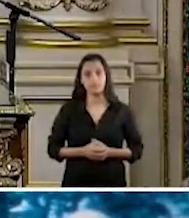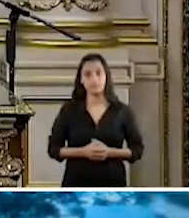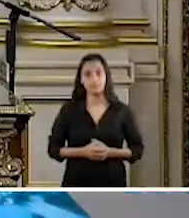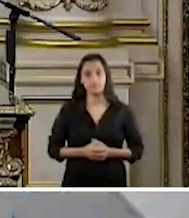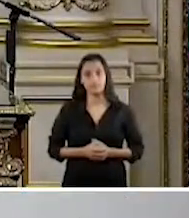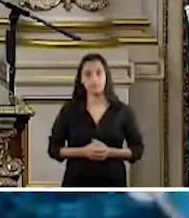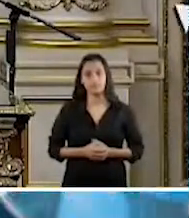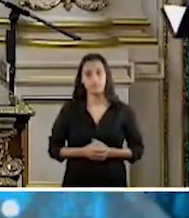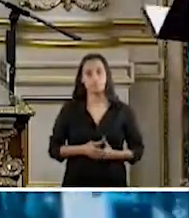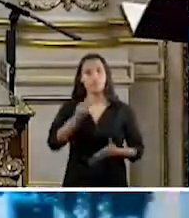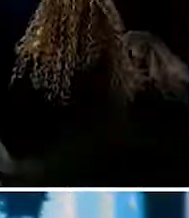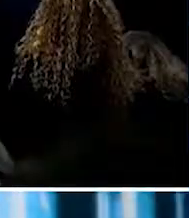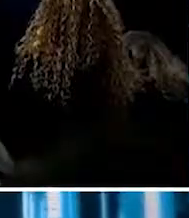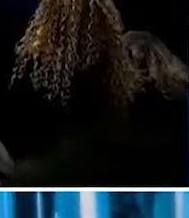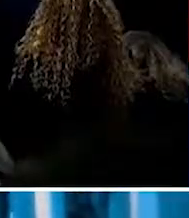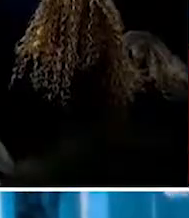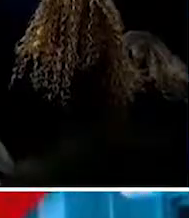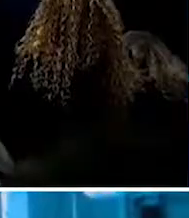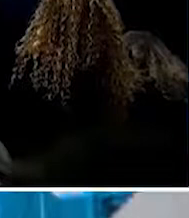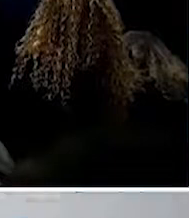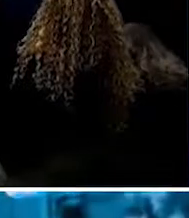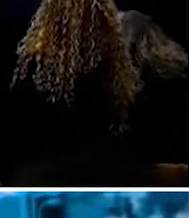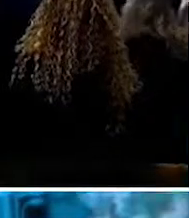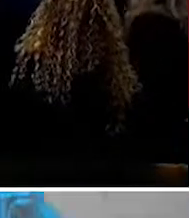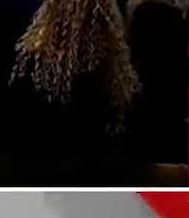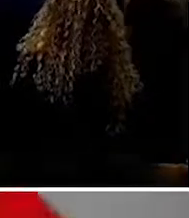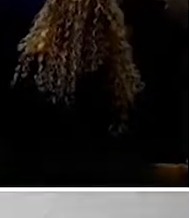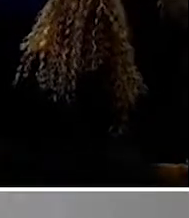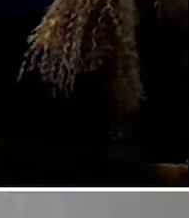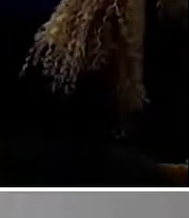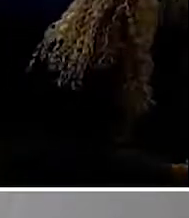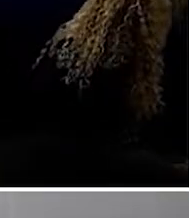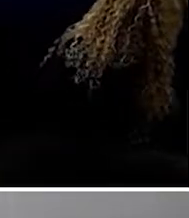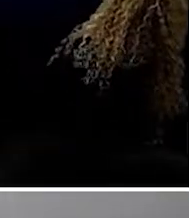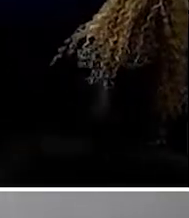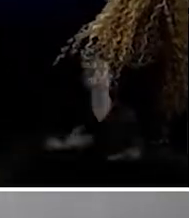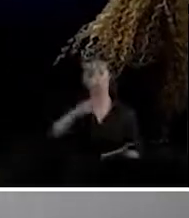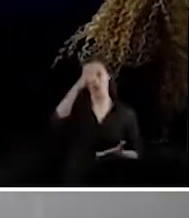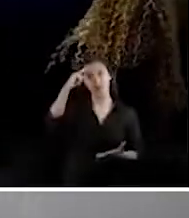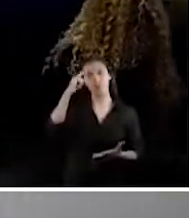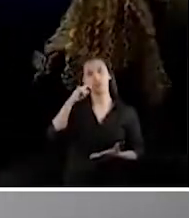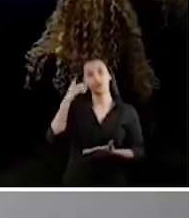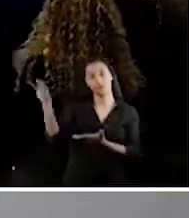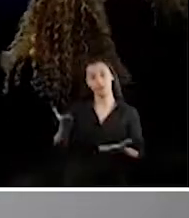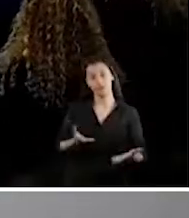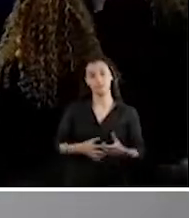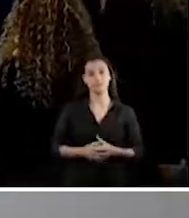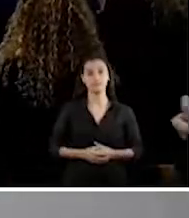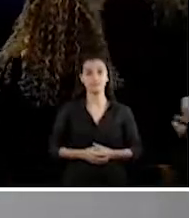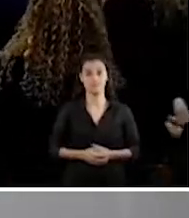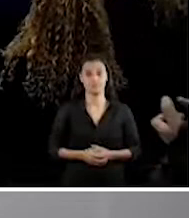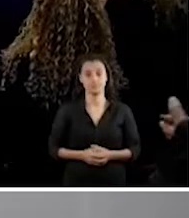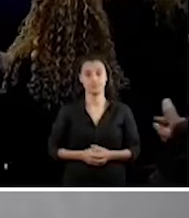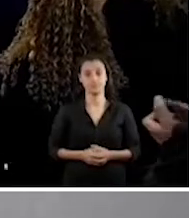cerramos algún precioso que estimamos entregamos pero es muy difícil ahora sin dudas de alguna manera tarde o temprano nosotros nos